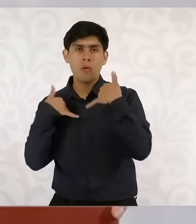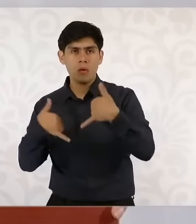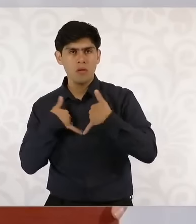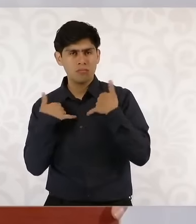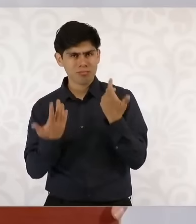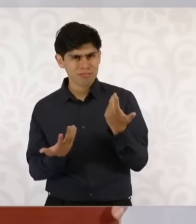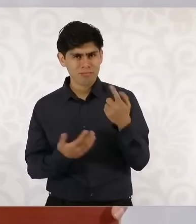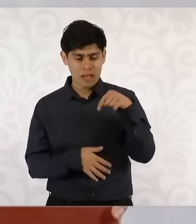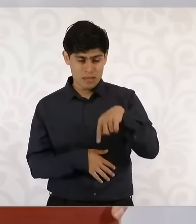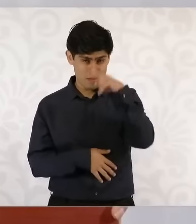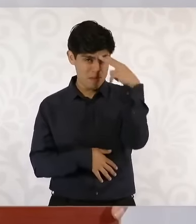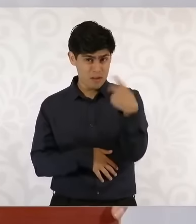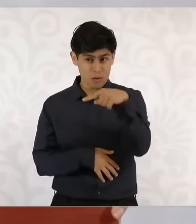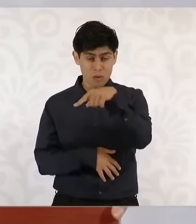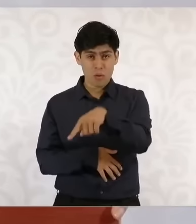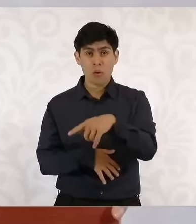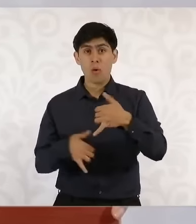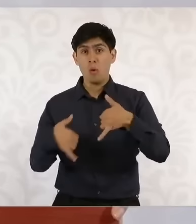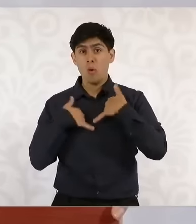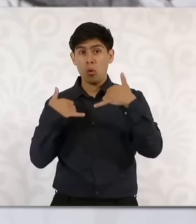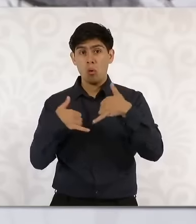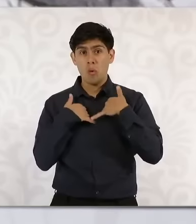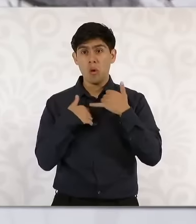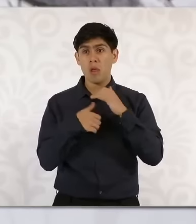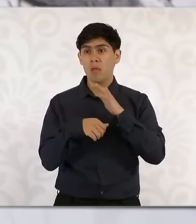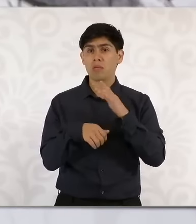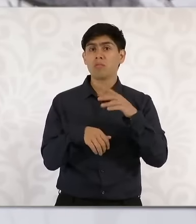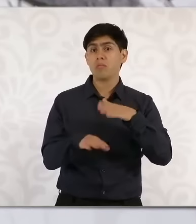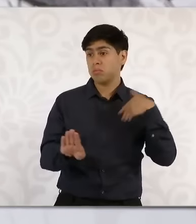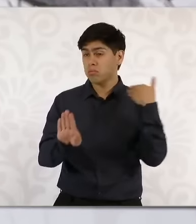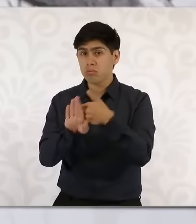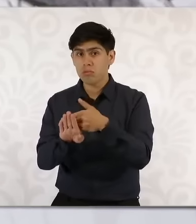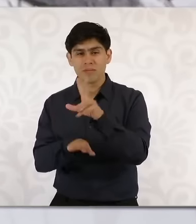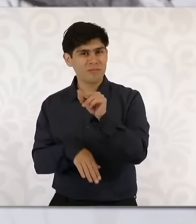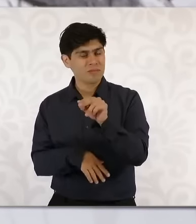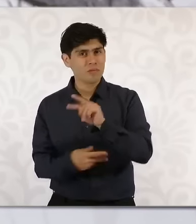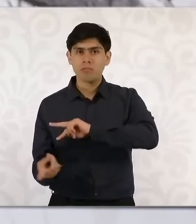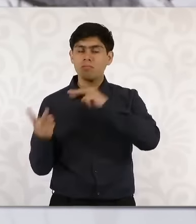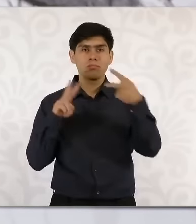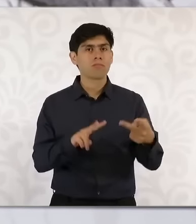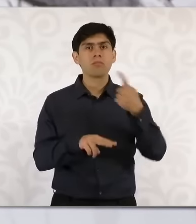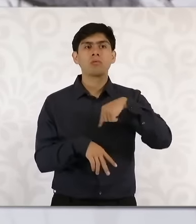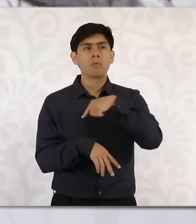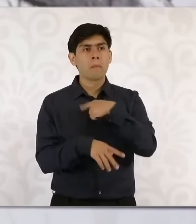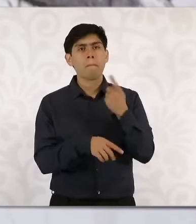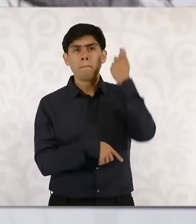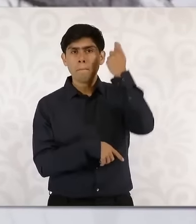En México no se reprime a los jóvenes, al revés, les damos becas, les damos escuelas, trabajo,